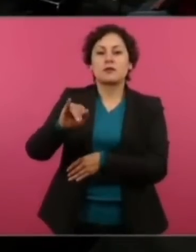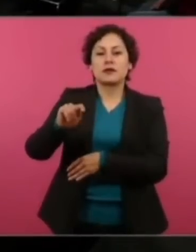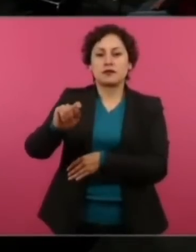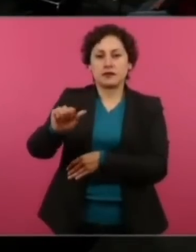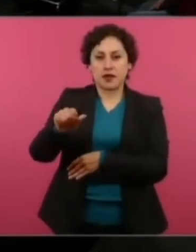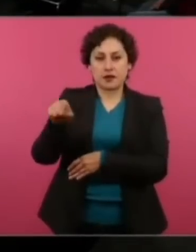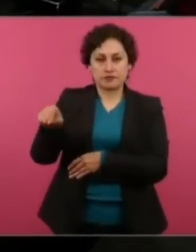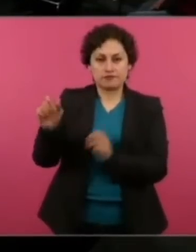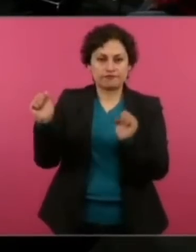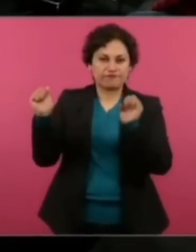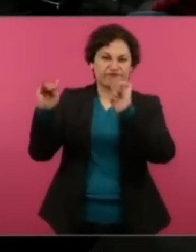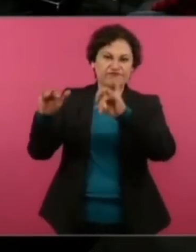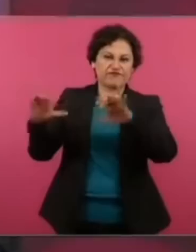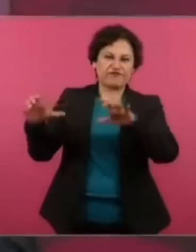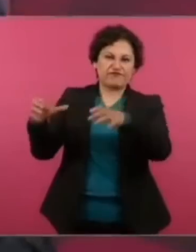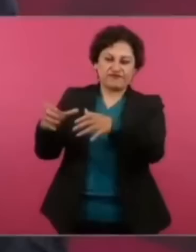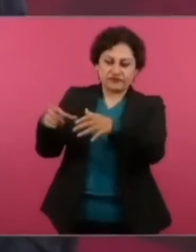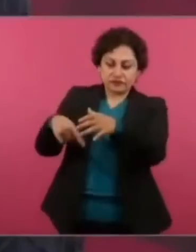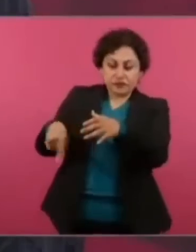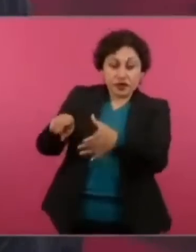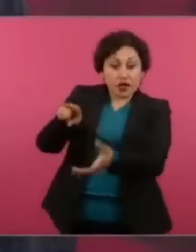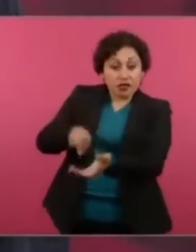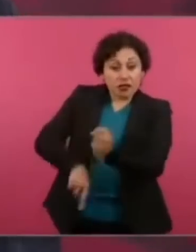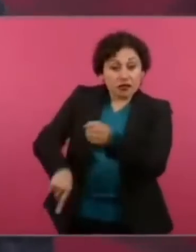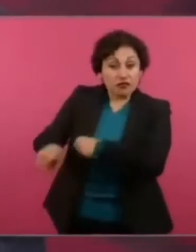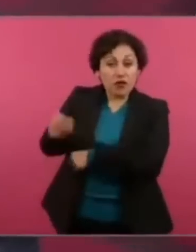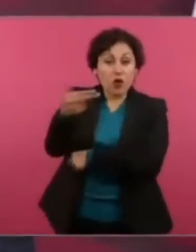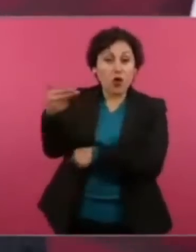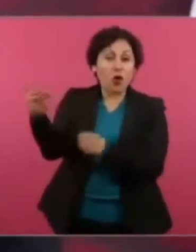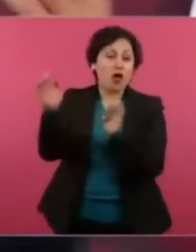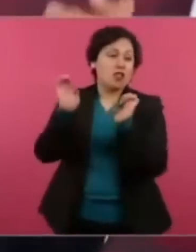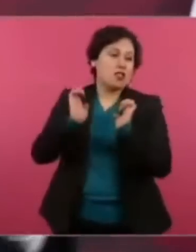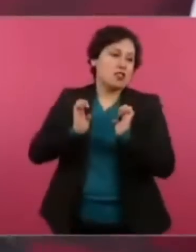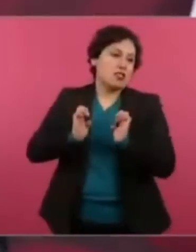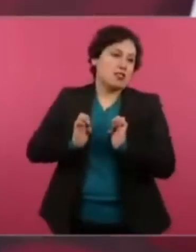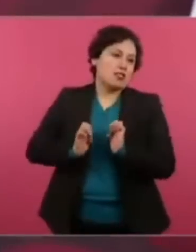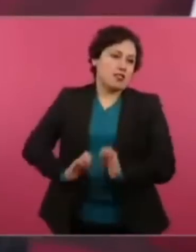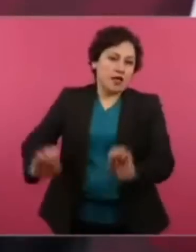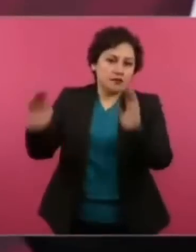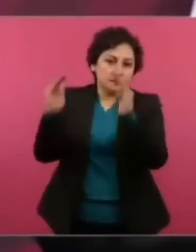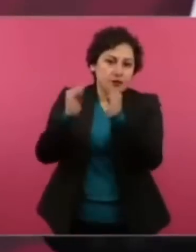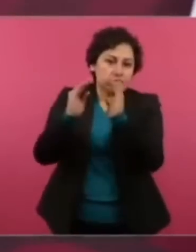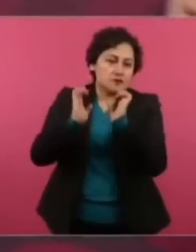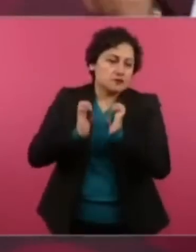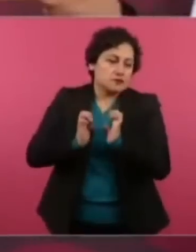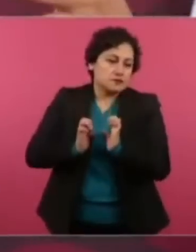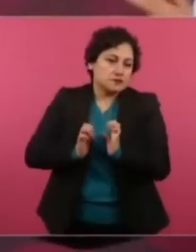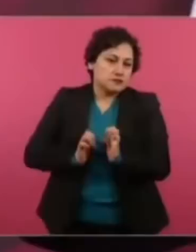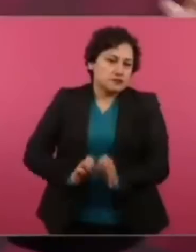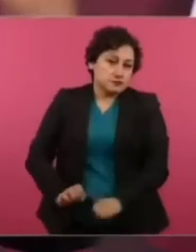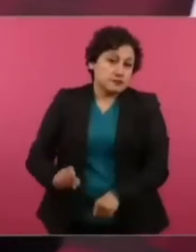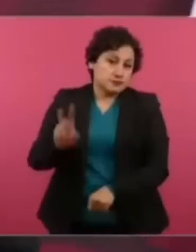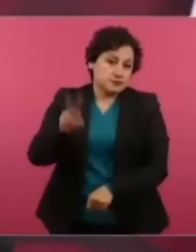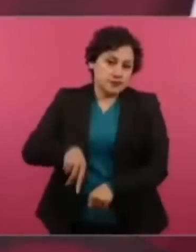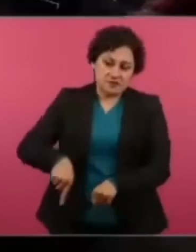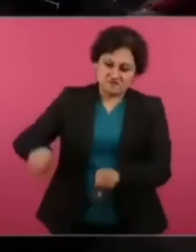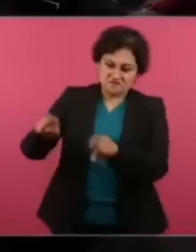donde hay hoteles muy lujosos y también residencias muy lujosas. Entonces, se